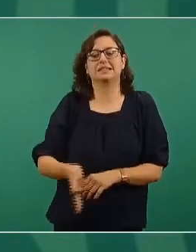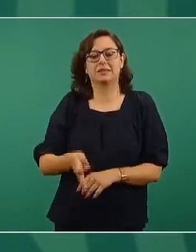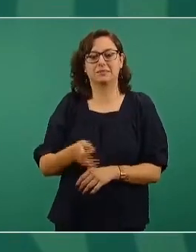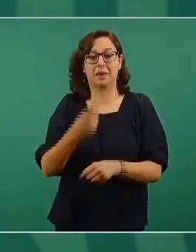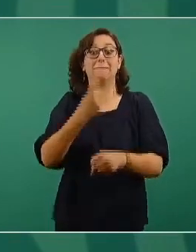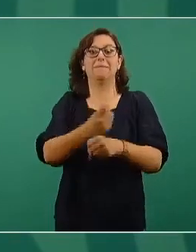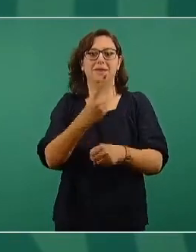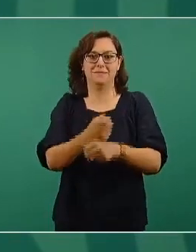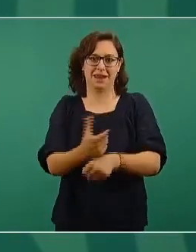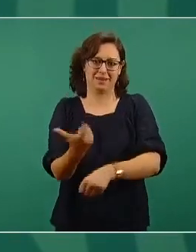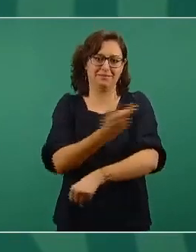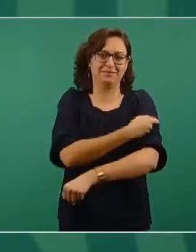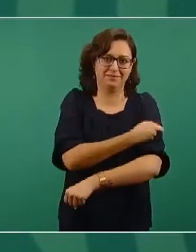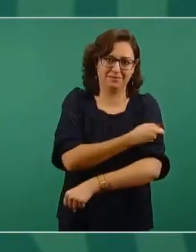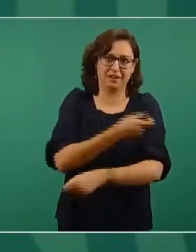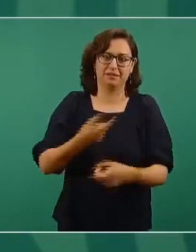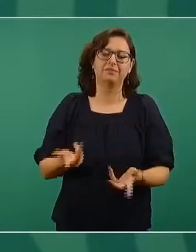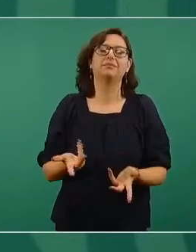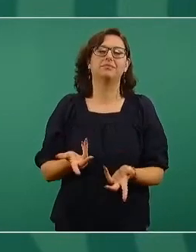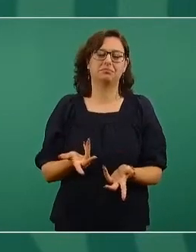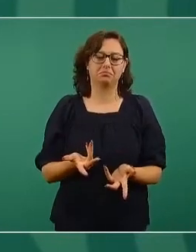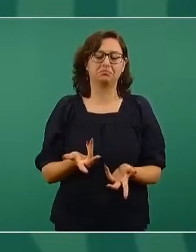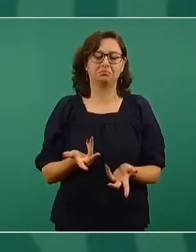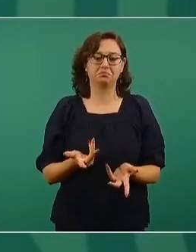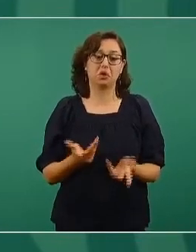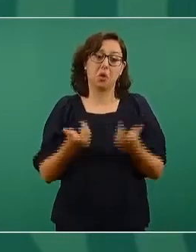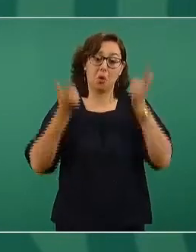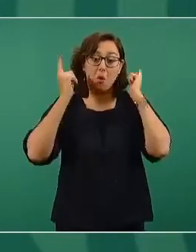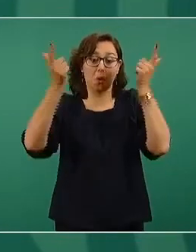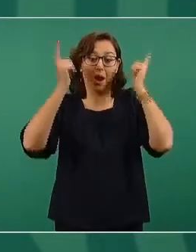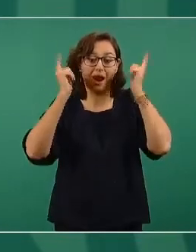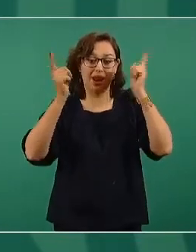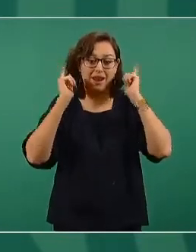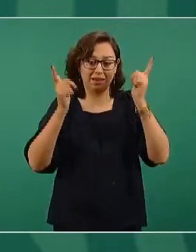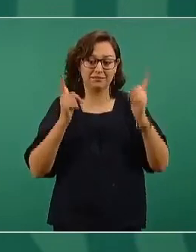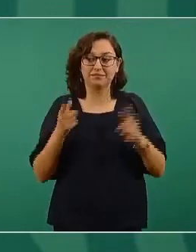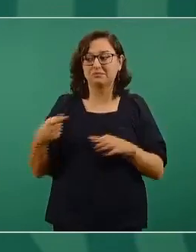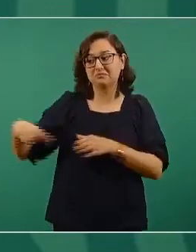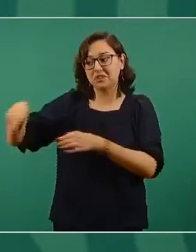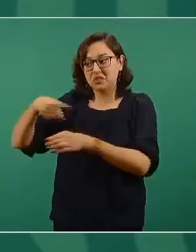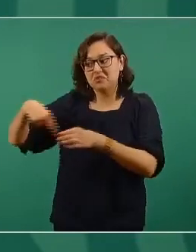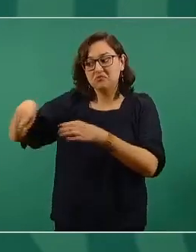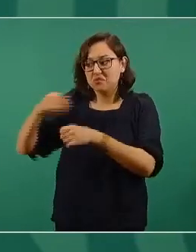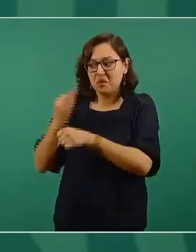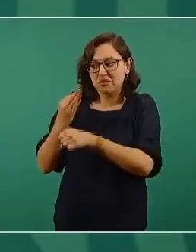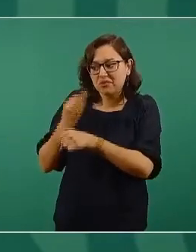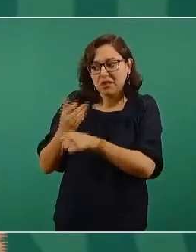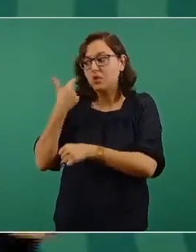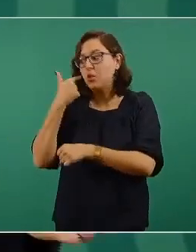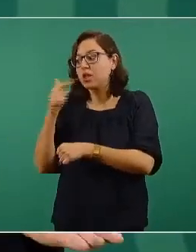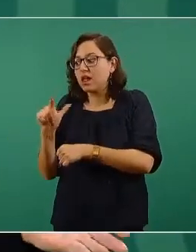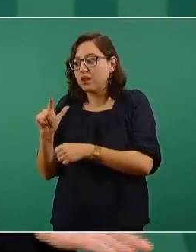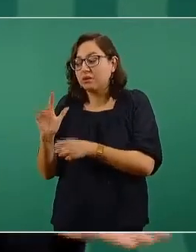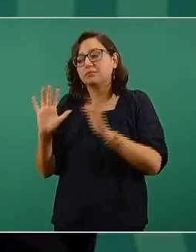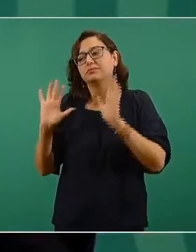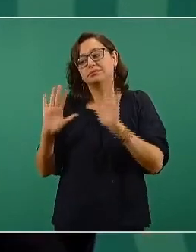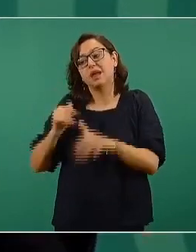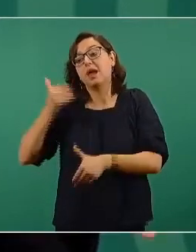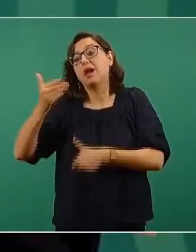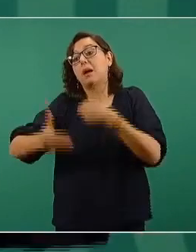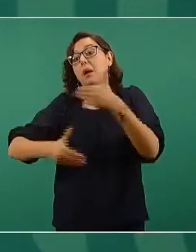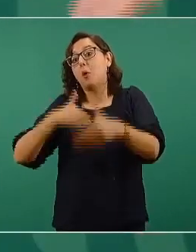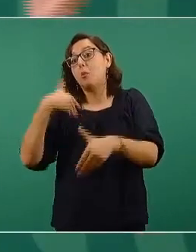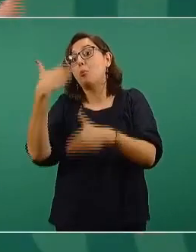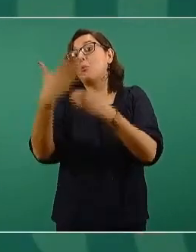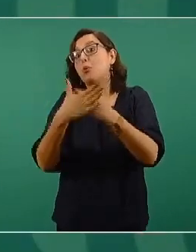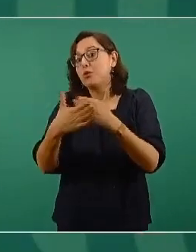en la primera dosis. Entonces, esperamos que esto también suceda, que cuando se vaya